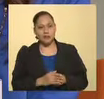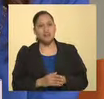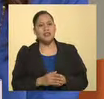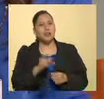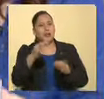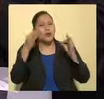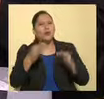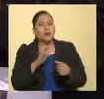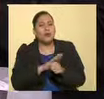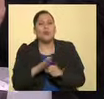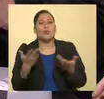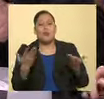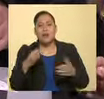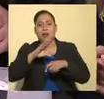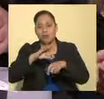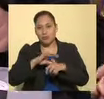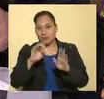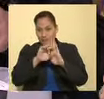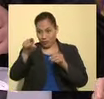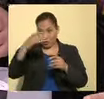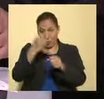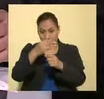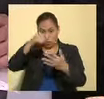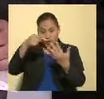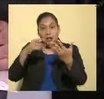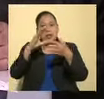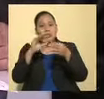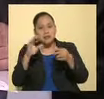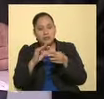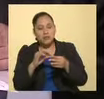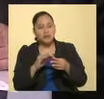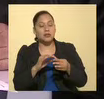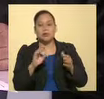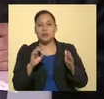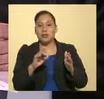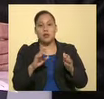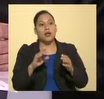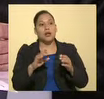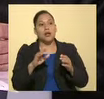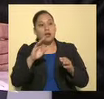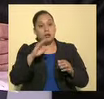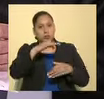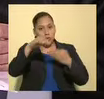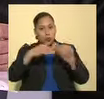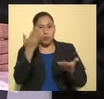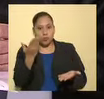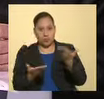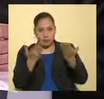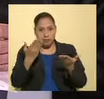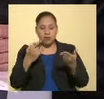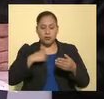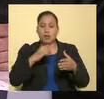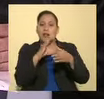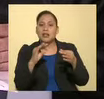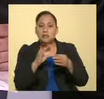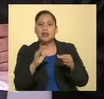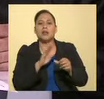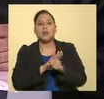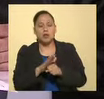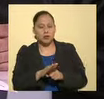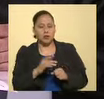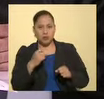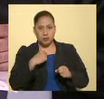lo correcto, doctor, entonces? Porque estás mencionando que todo es de acuerdo a cómo nos referimos. Y entonces, ¿cómo sí